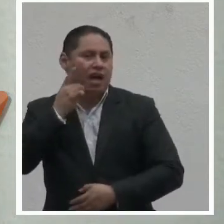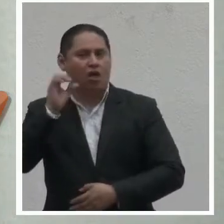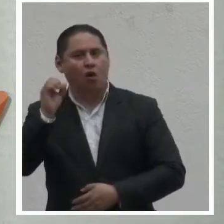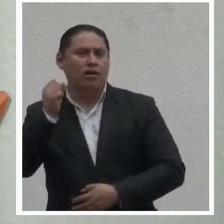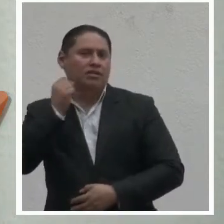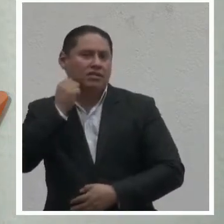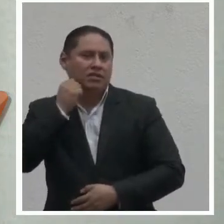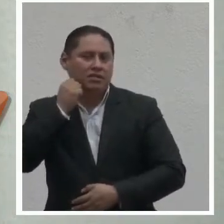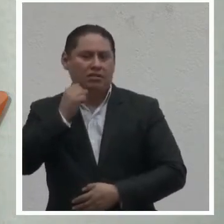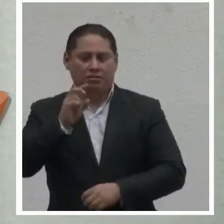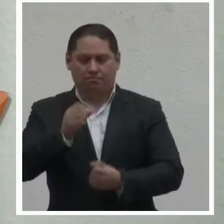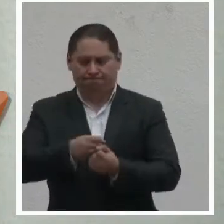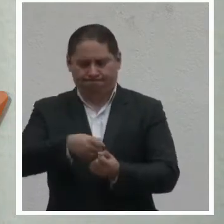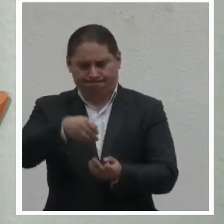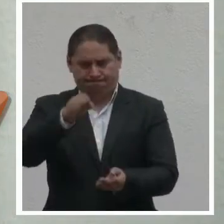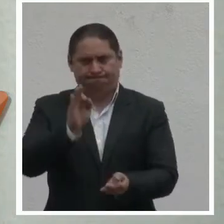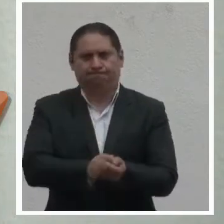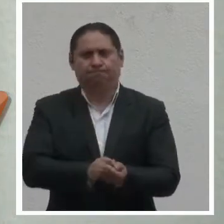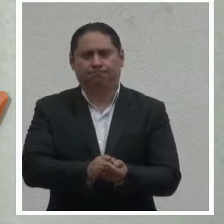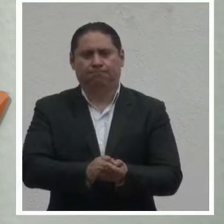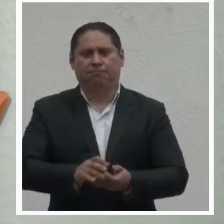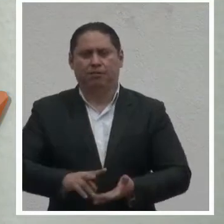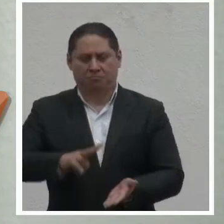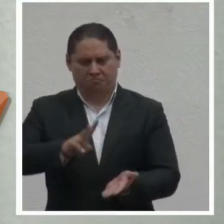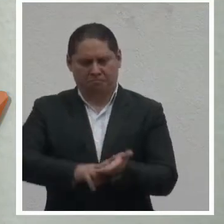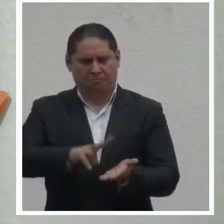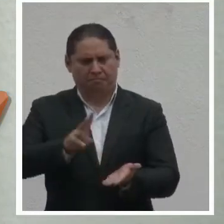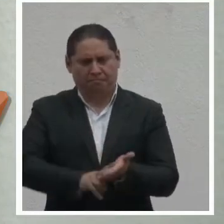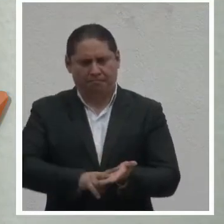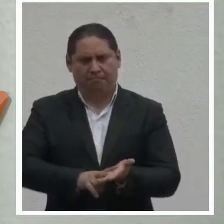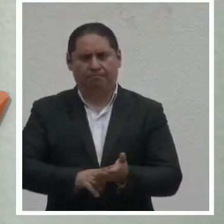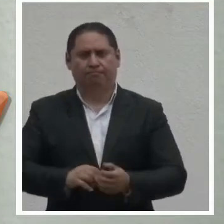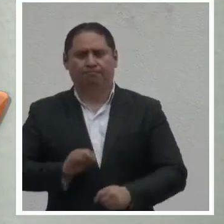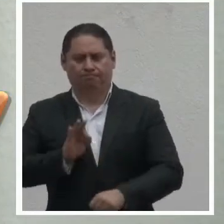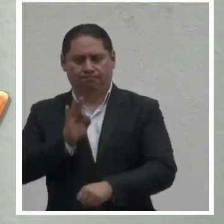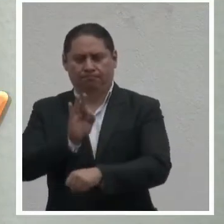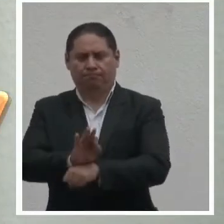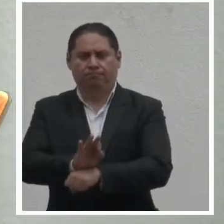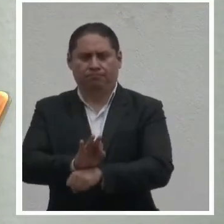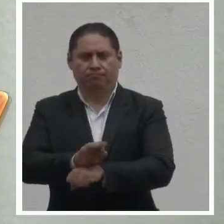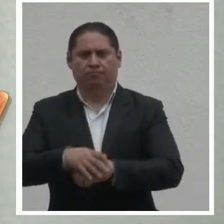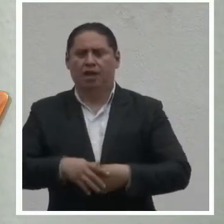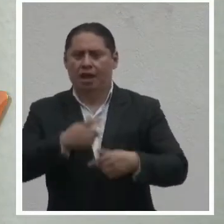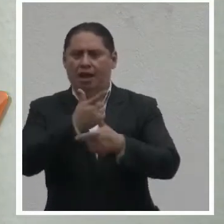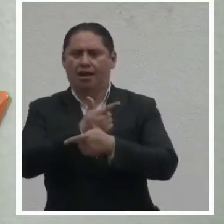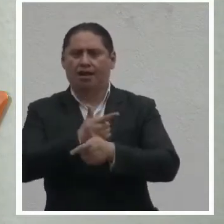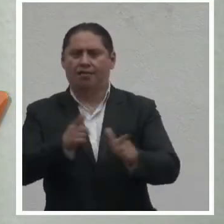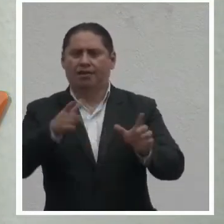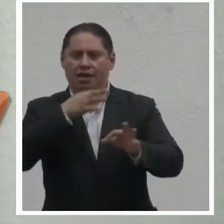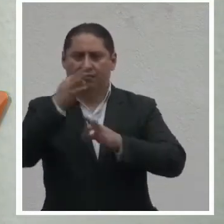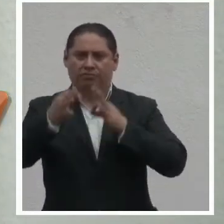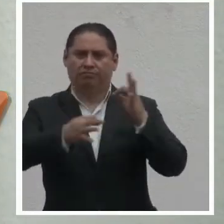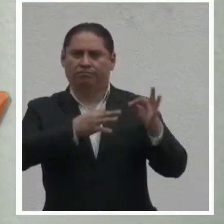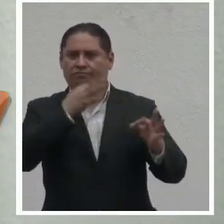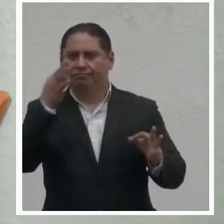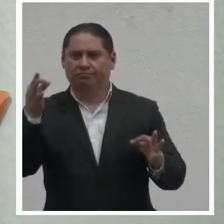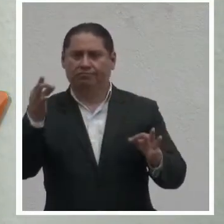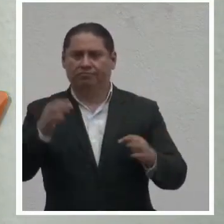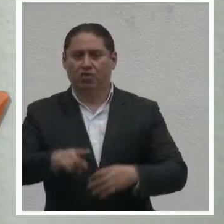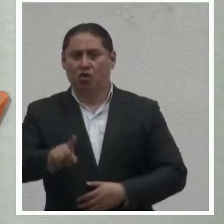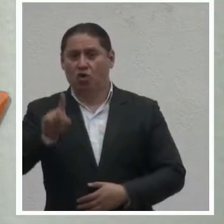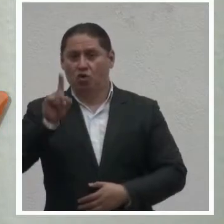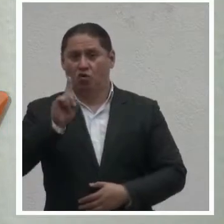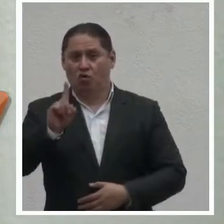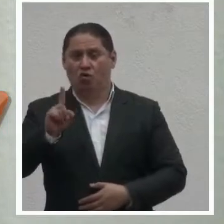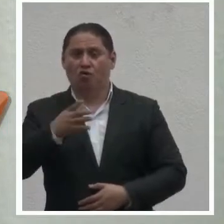un defensor de la dignidad nacional, un mártir de la libertad de expresión, un